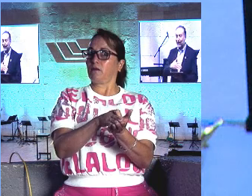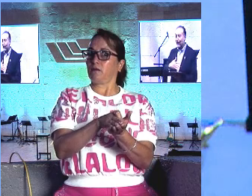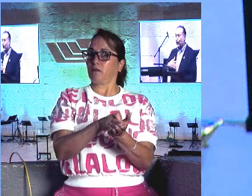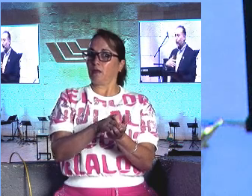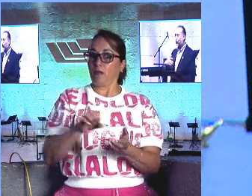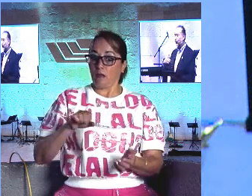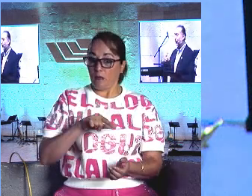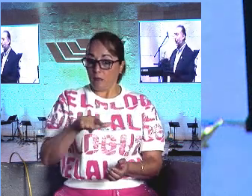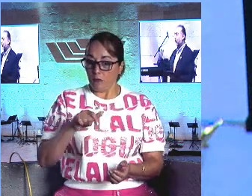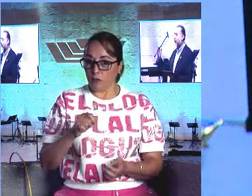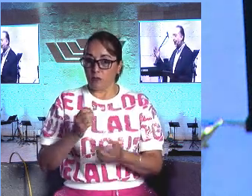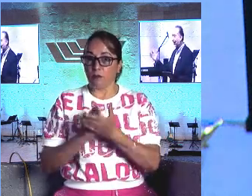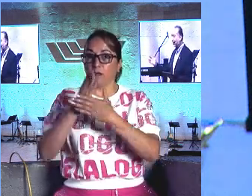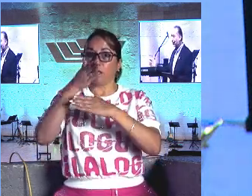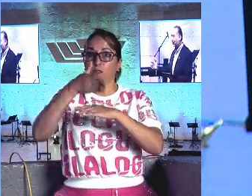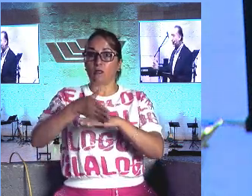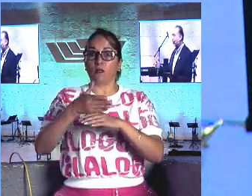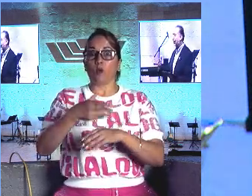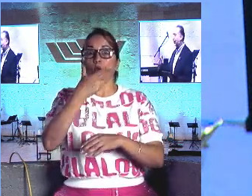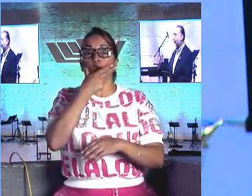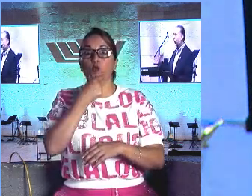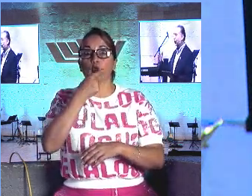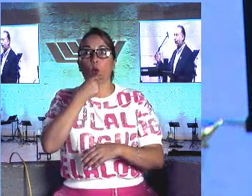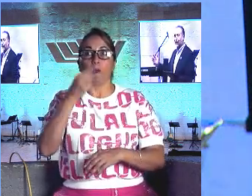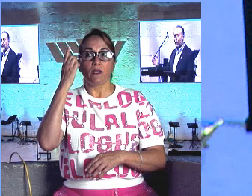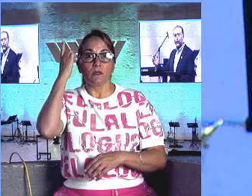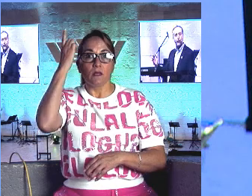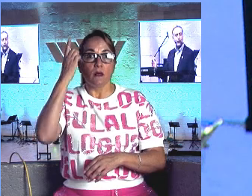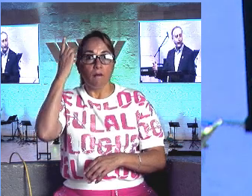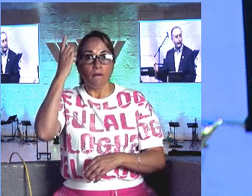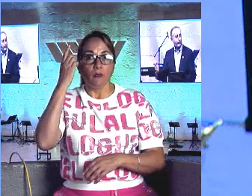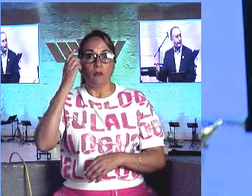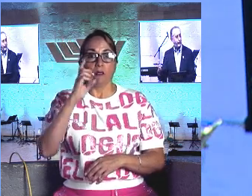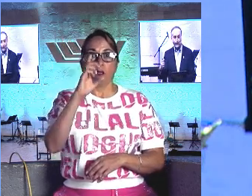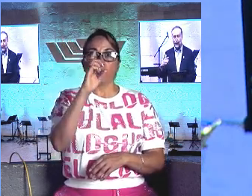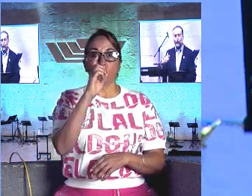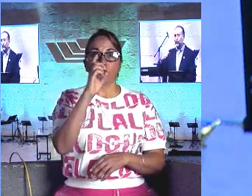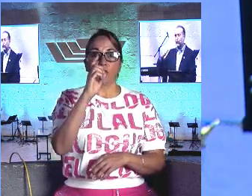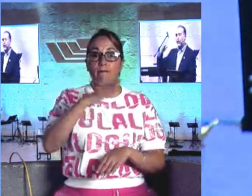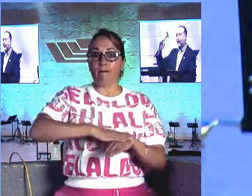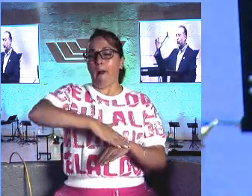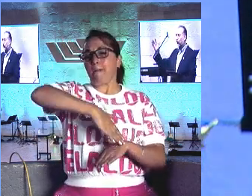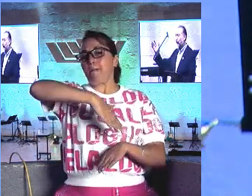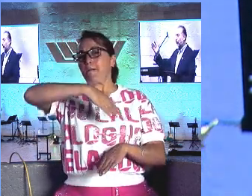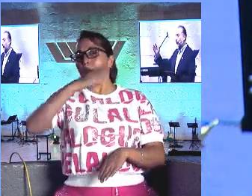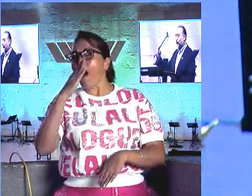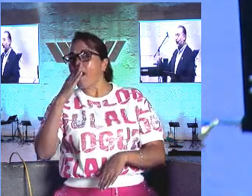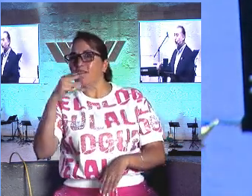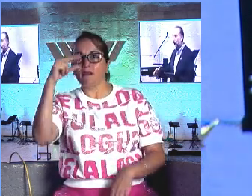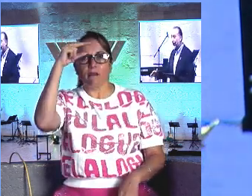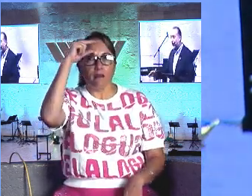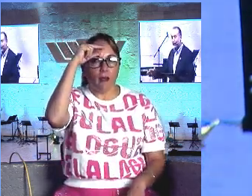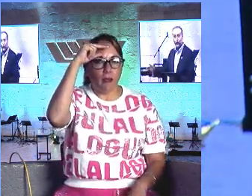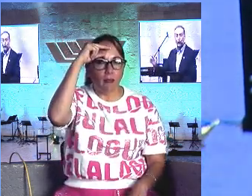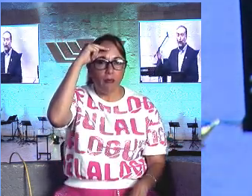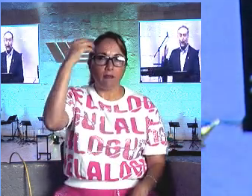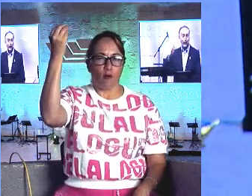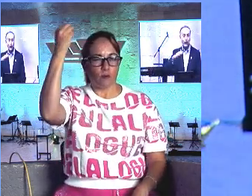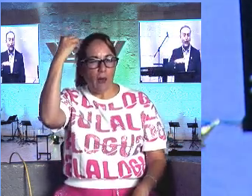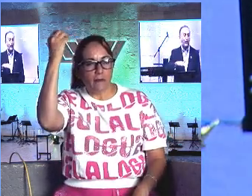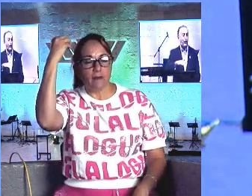salir los valientes de David y los 30 más valerosos que todos, y los 3 que